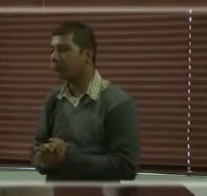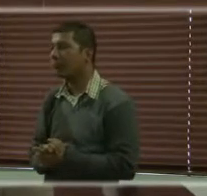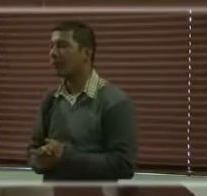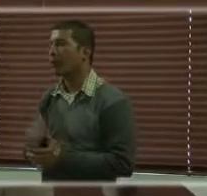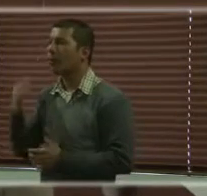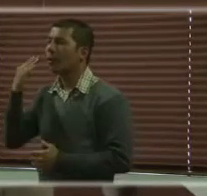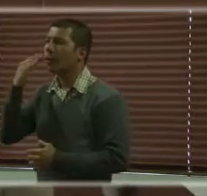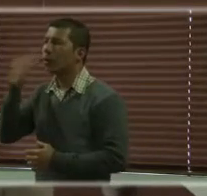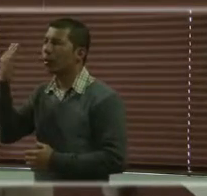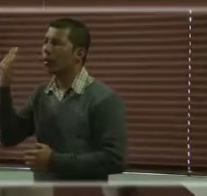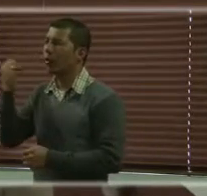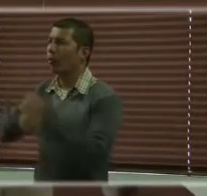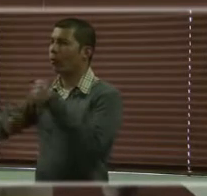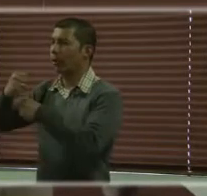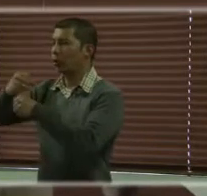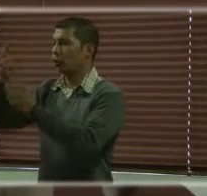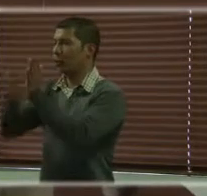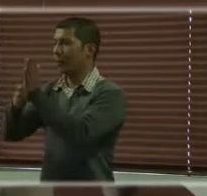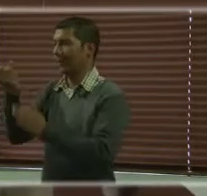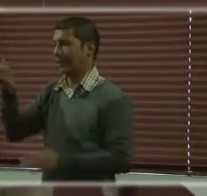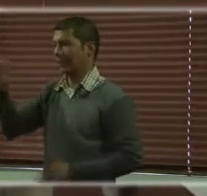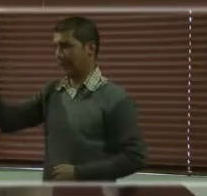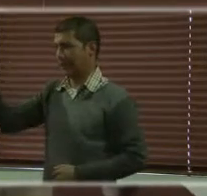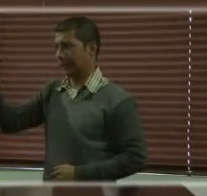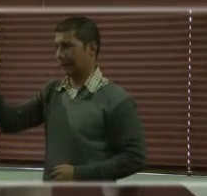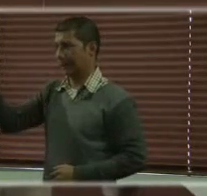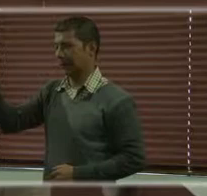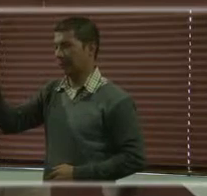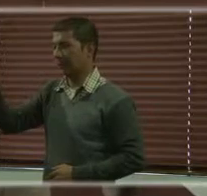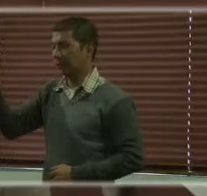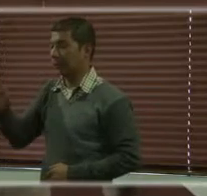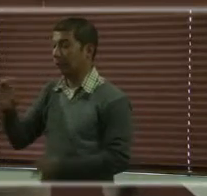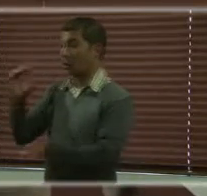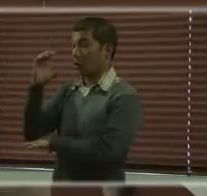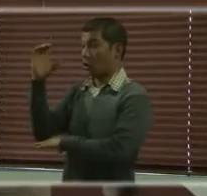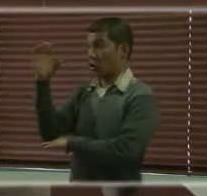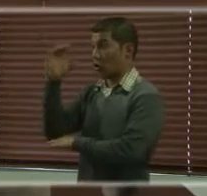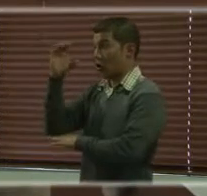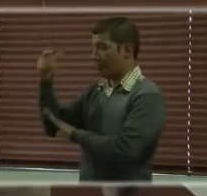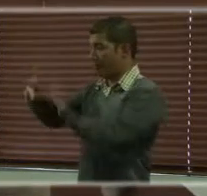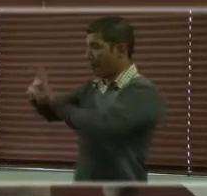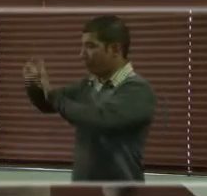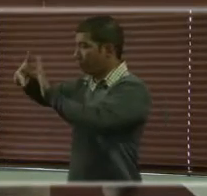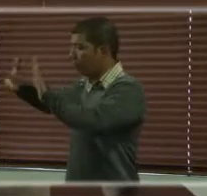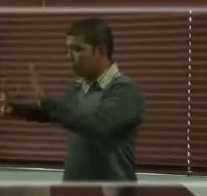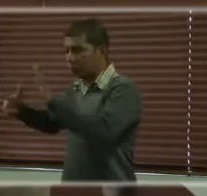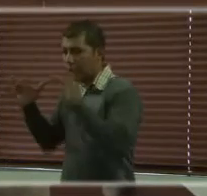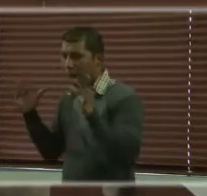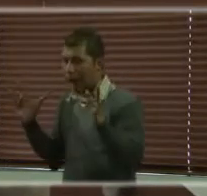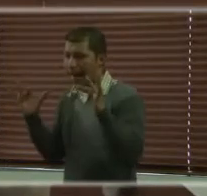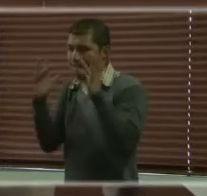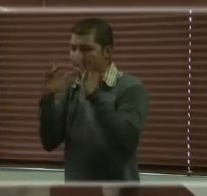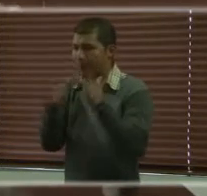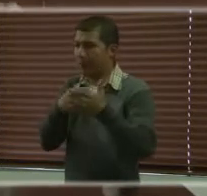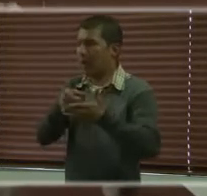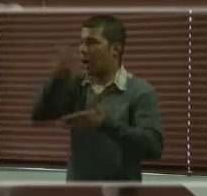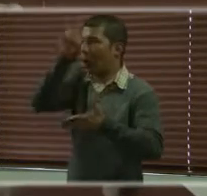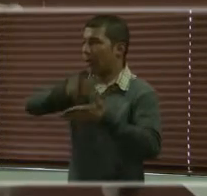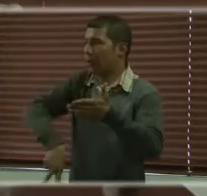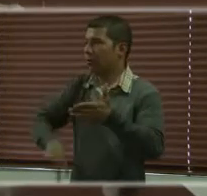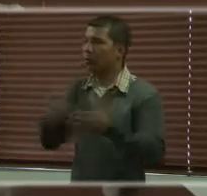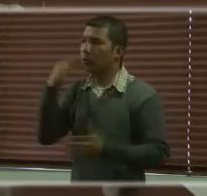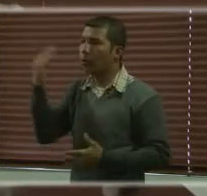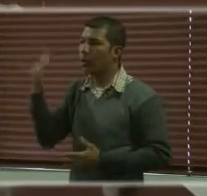y Colombia ratificó la convención el Diez de mayo de 2011 Entonces es el primer informe